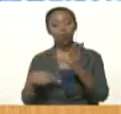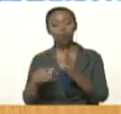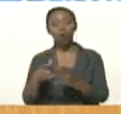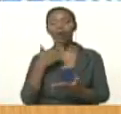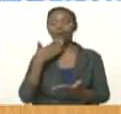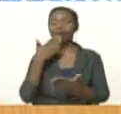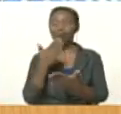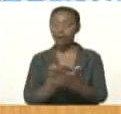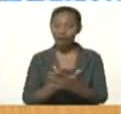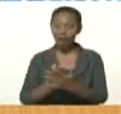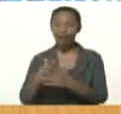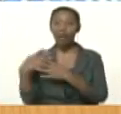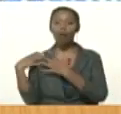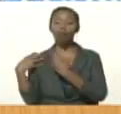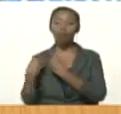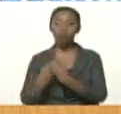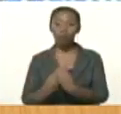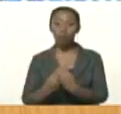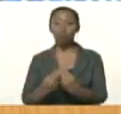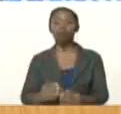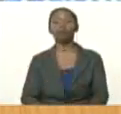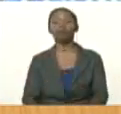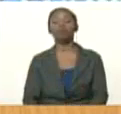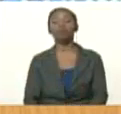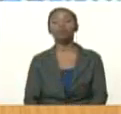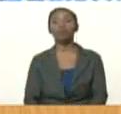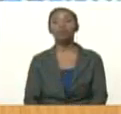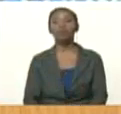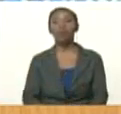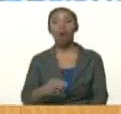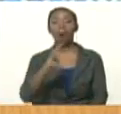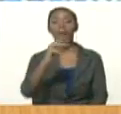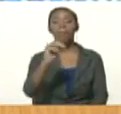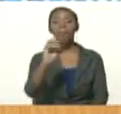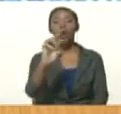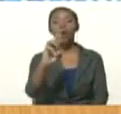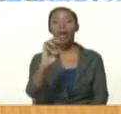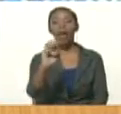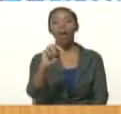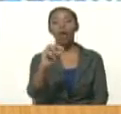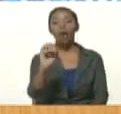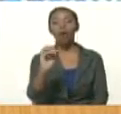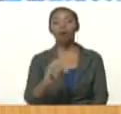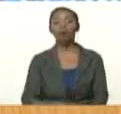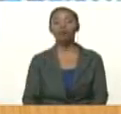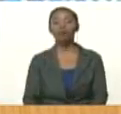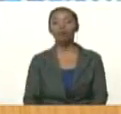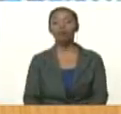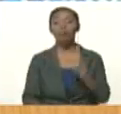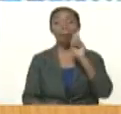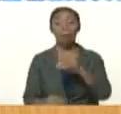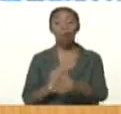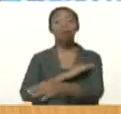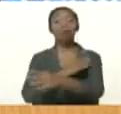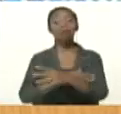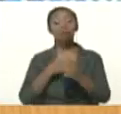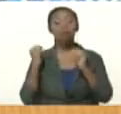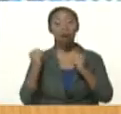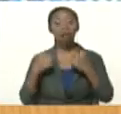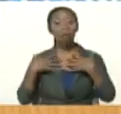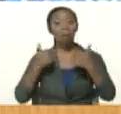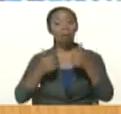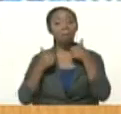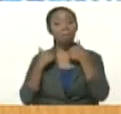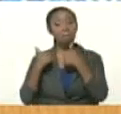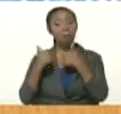estar con nosotros, doctor Michael Moreno. Siga adelante. Se le ve fuerte y saludable, como siempre. Siga